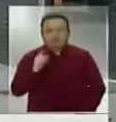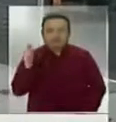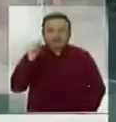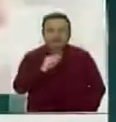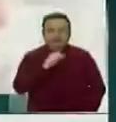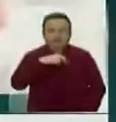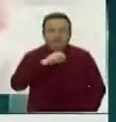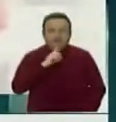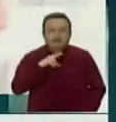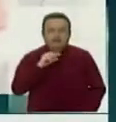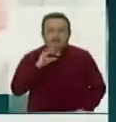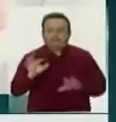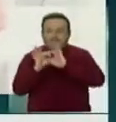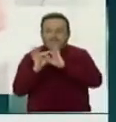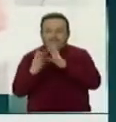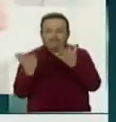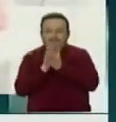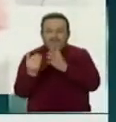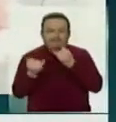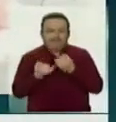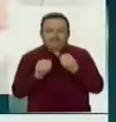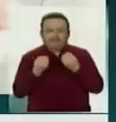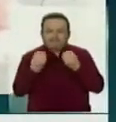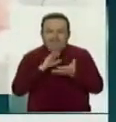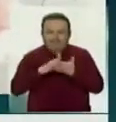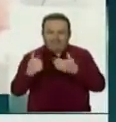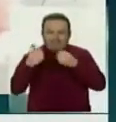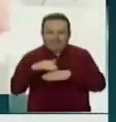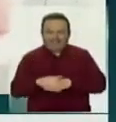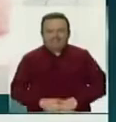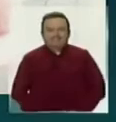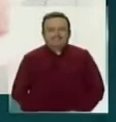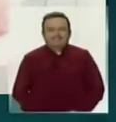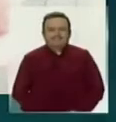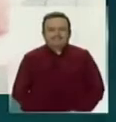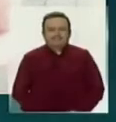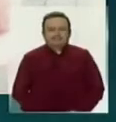Perfecto, muchas gracias por toda la información, Daniela, que esté muy bien, buenas tardes.